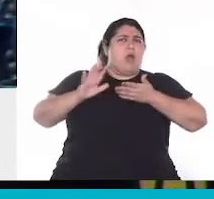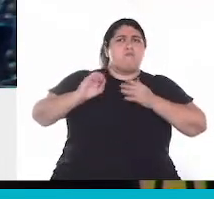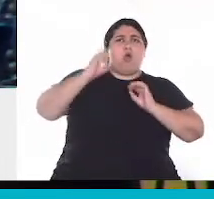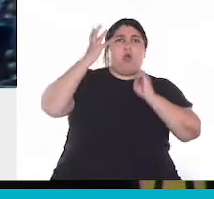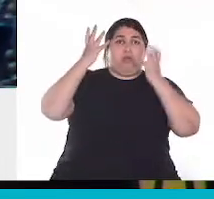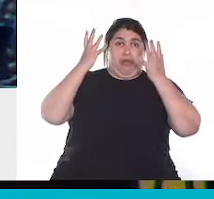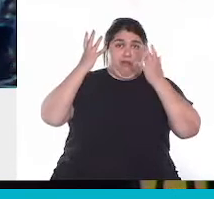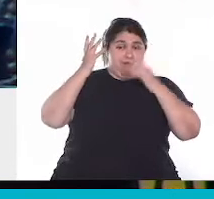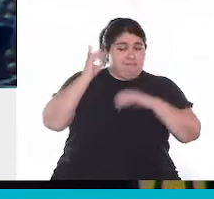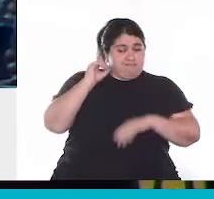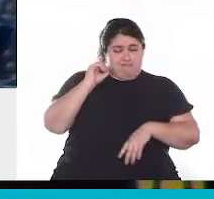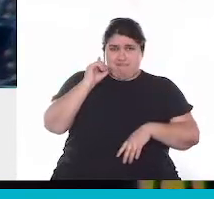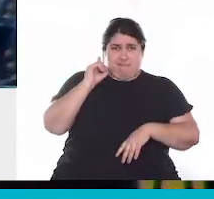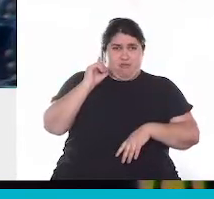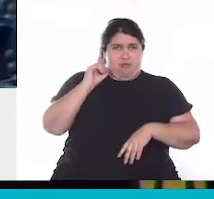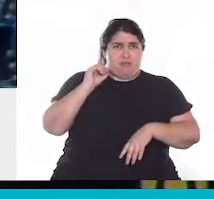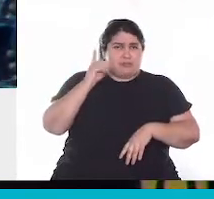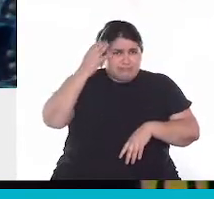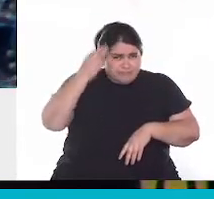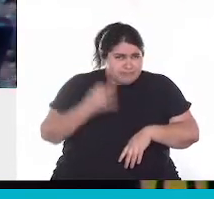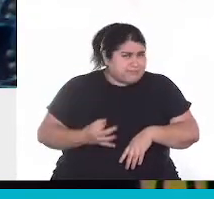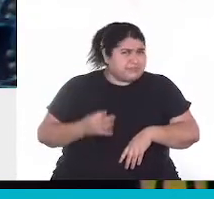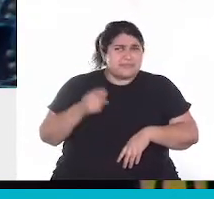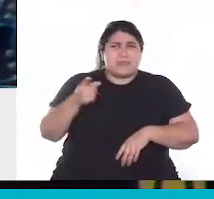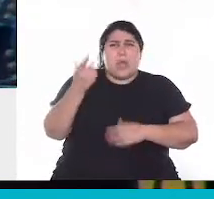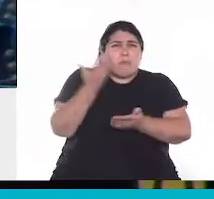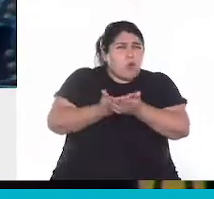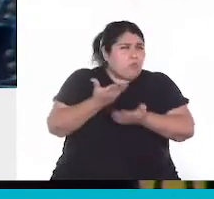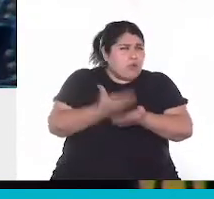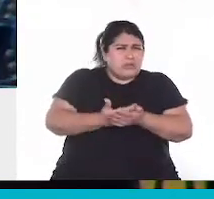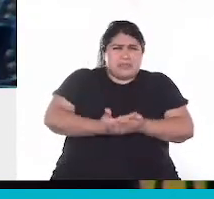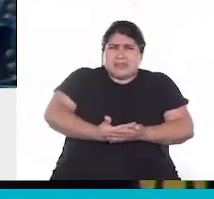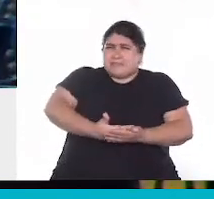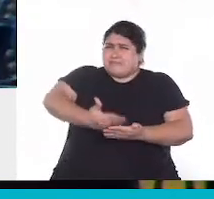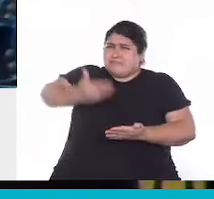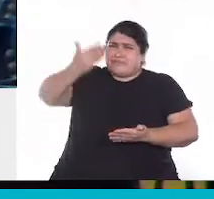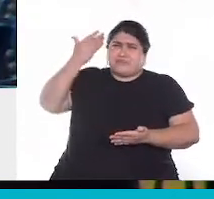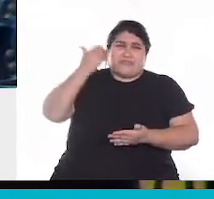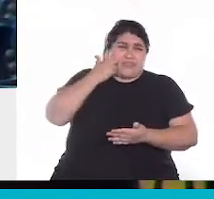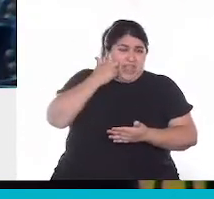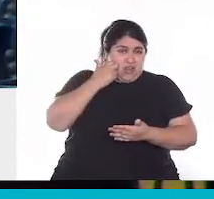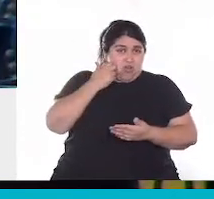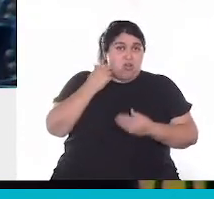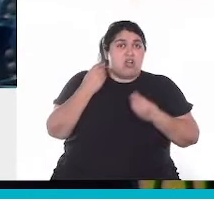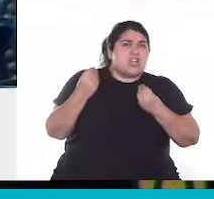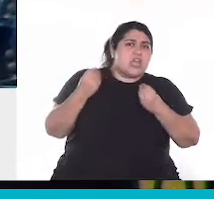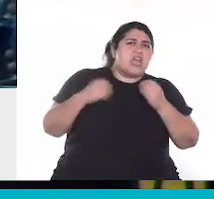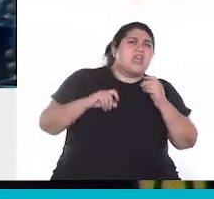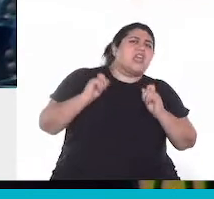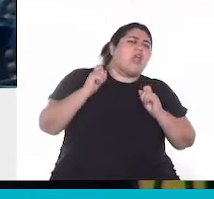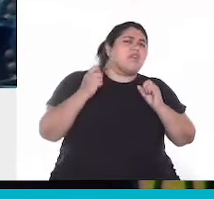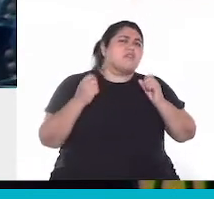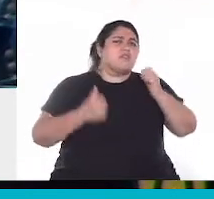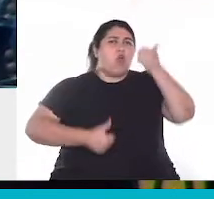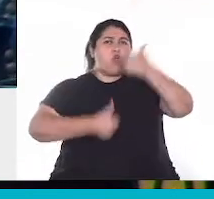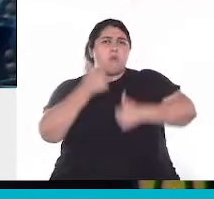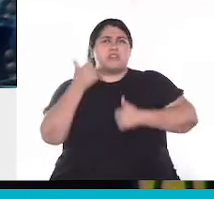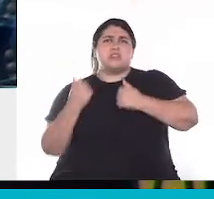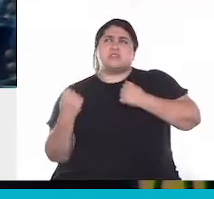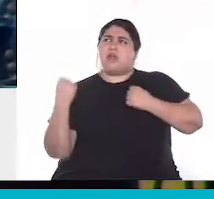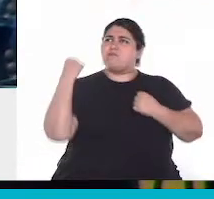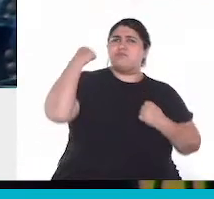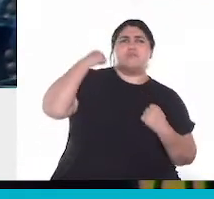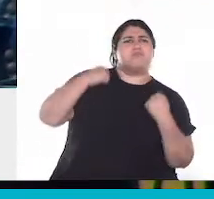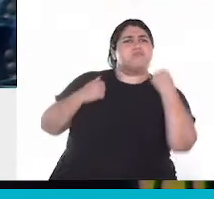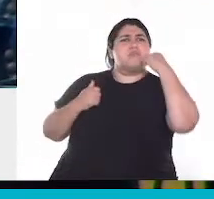que la injusticia, ¿no? Y que tiene que ver con esto de la prepotencia del más fuerte, permanentemente